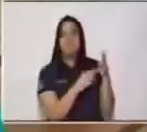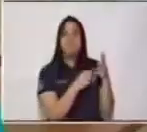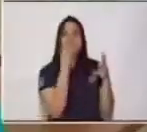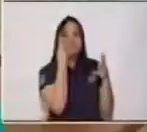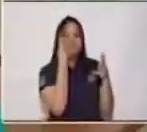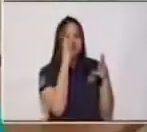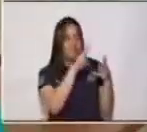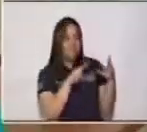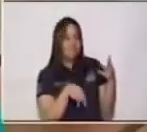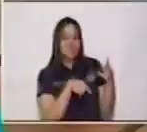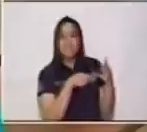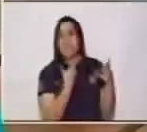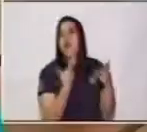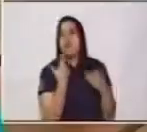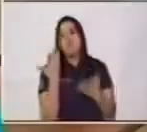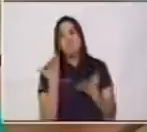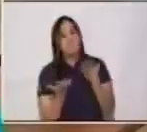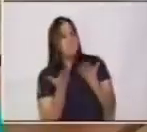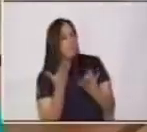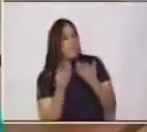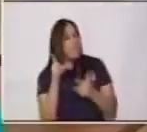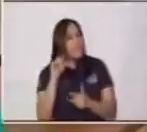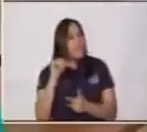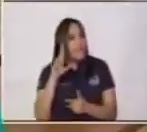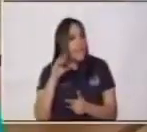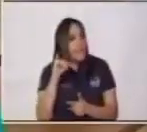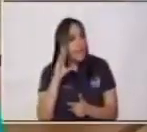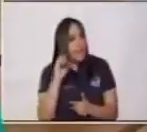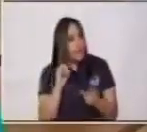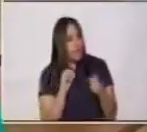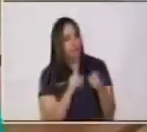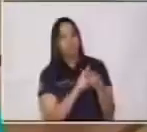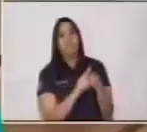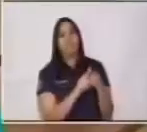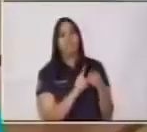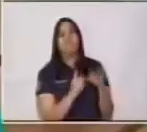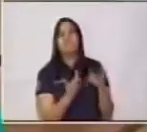notas. ¿Será del tipo lírico, del género lírico?